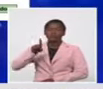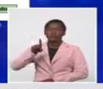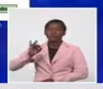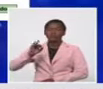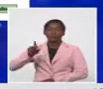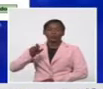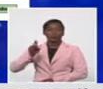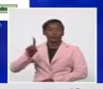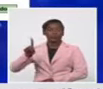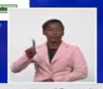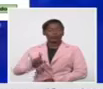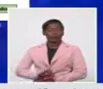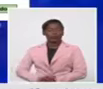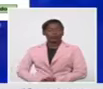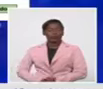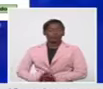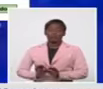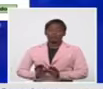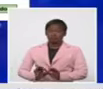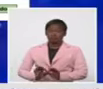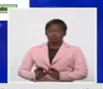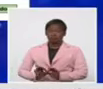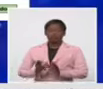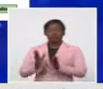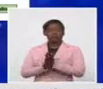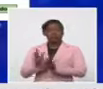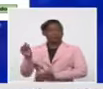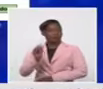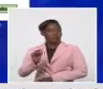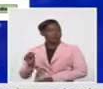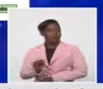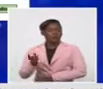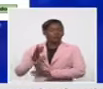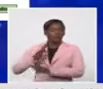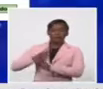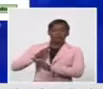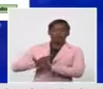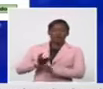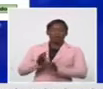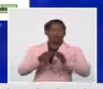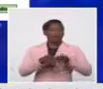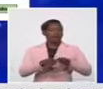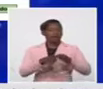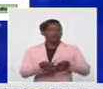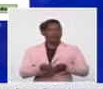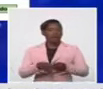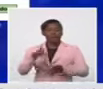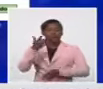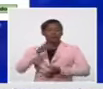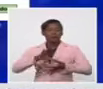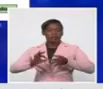117,1. De ahí Mayabeque, Santiago, Granma, Artemisa, Holguín, en este orden.